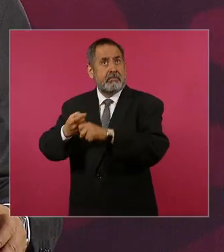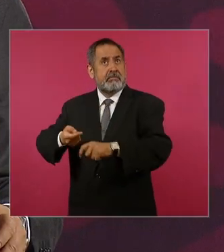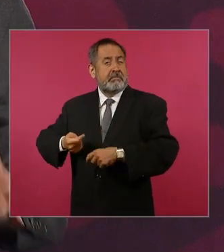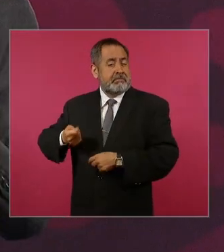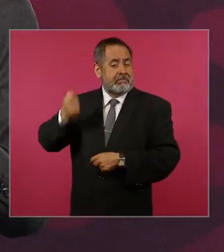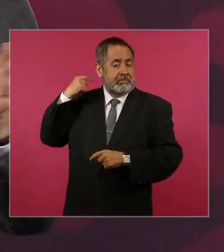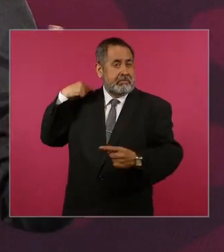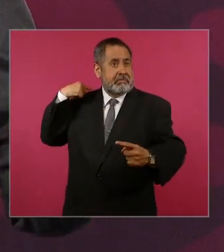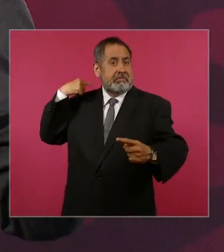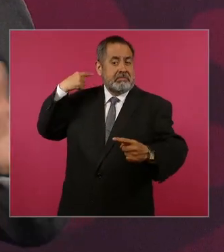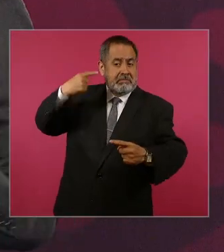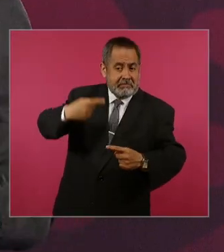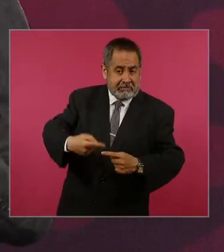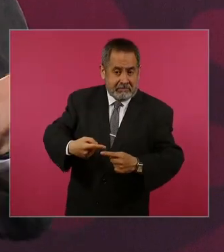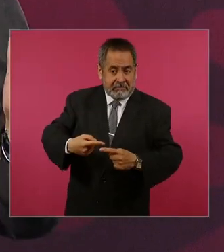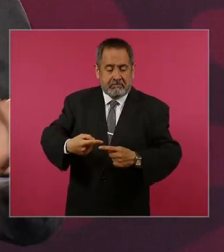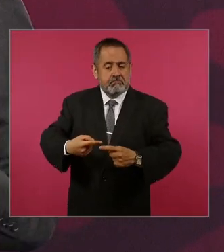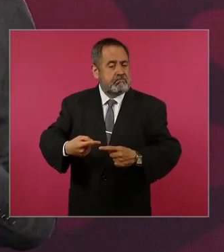No había